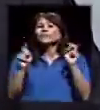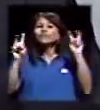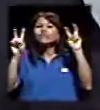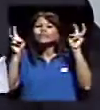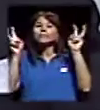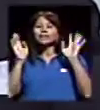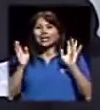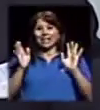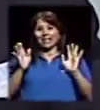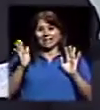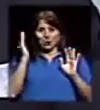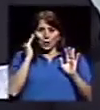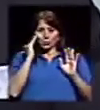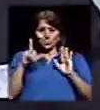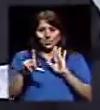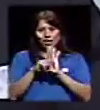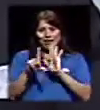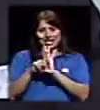porque conocía de leyes,